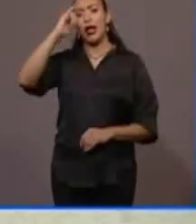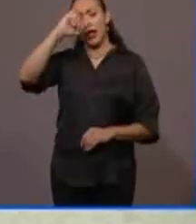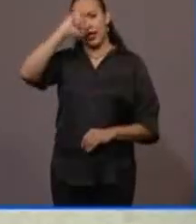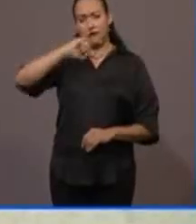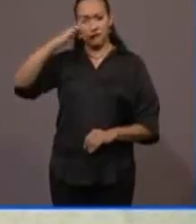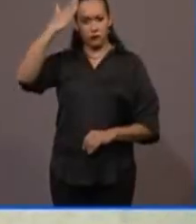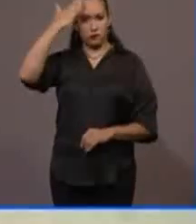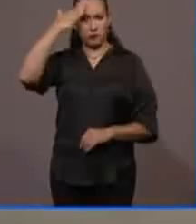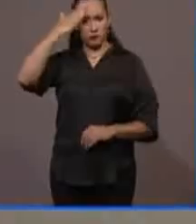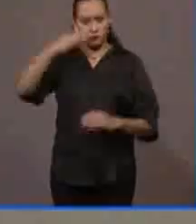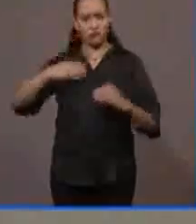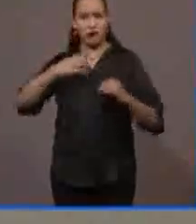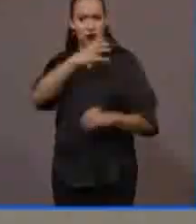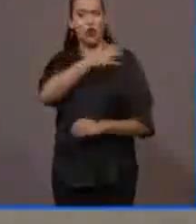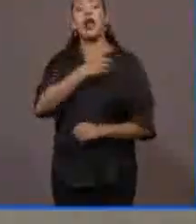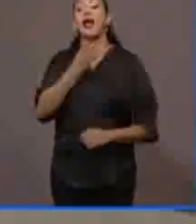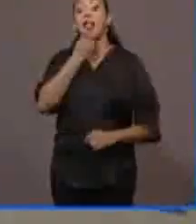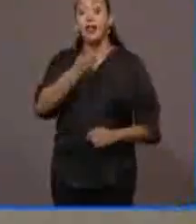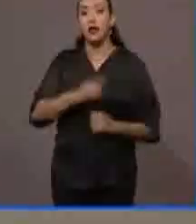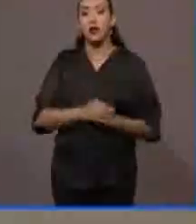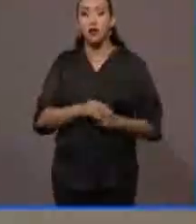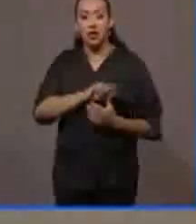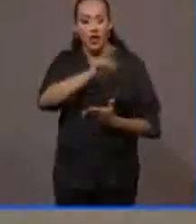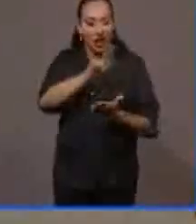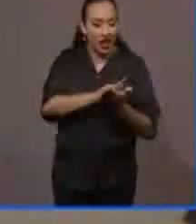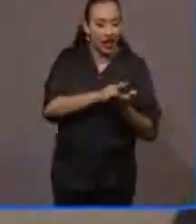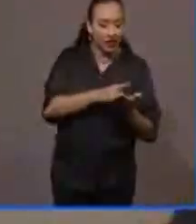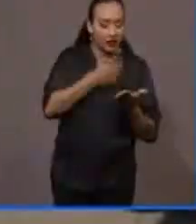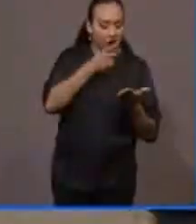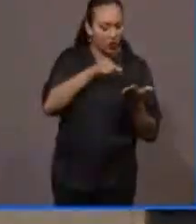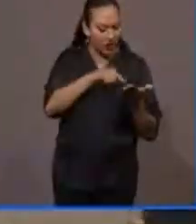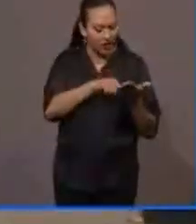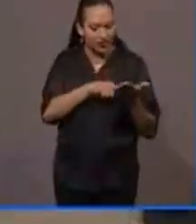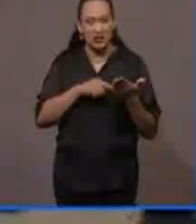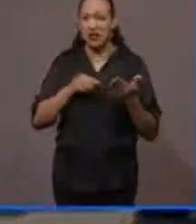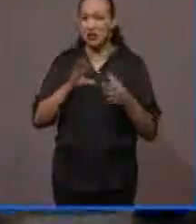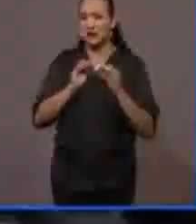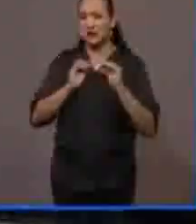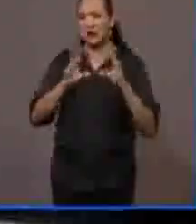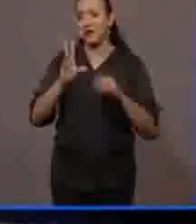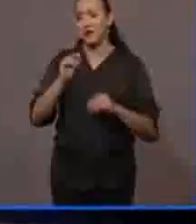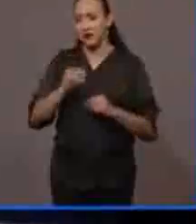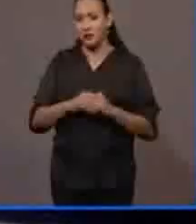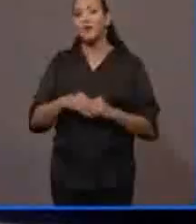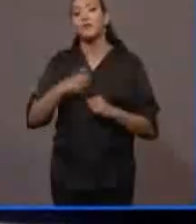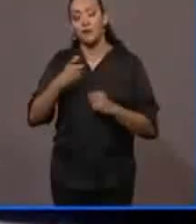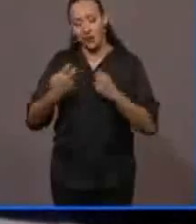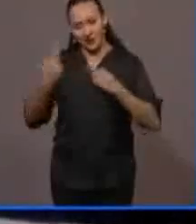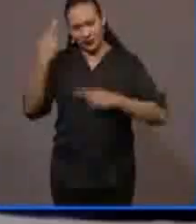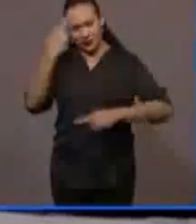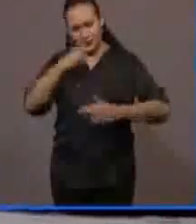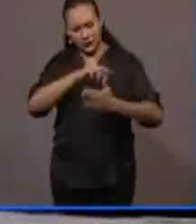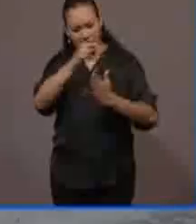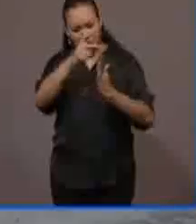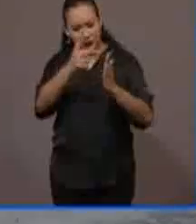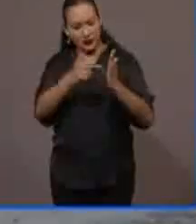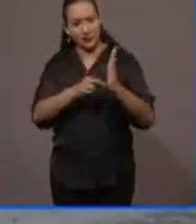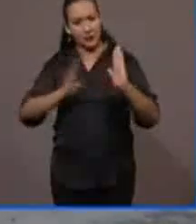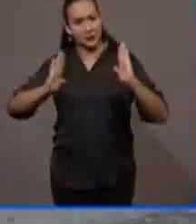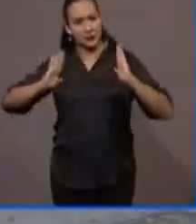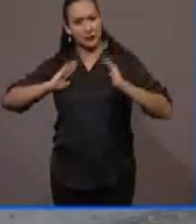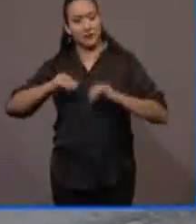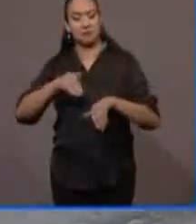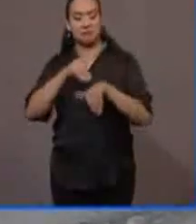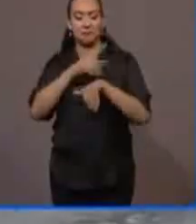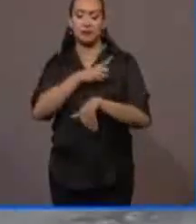incurrir en dicho delito impugnó la norma argumentando que resultaba ambigua. Con información de José Luis Guerra García para el